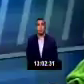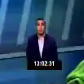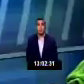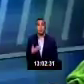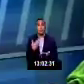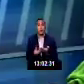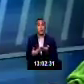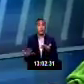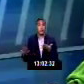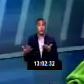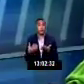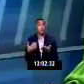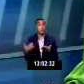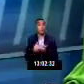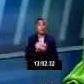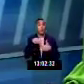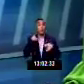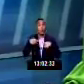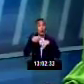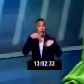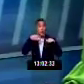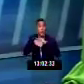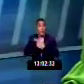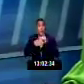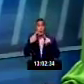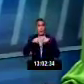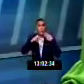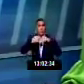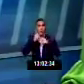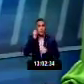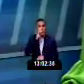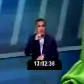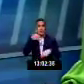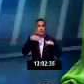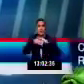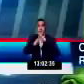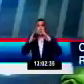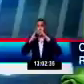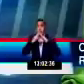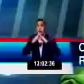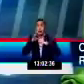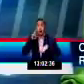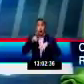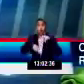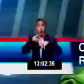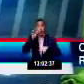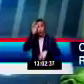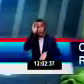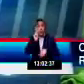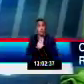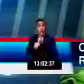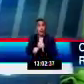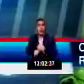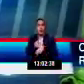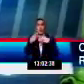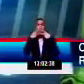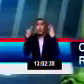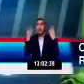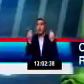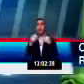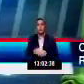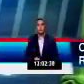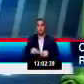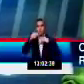y documentos incautados en los allanamientos por las irregularidades en la construcción del hospital de Pedernales dejan revelaciones.